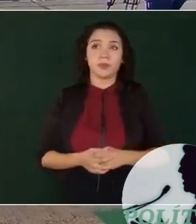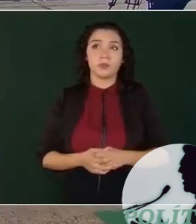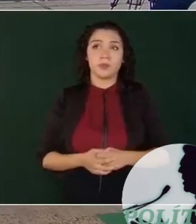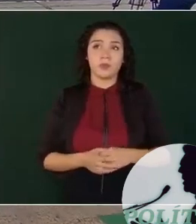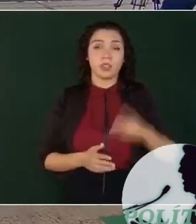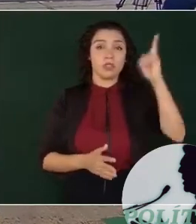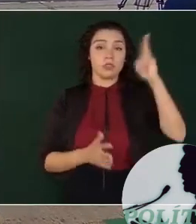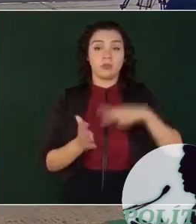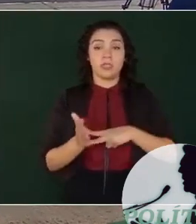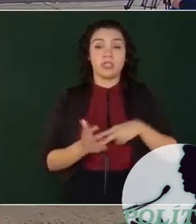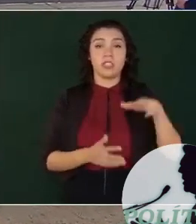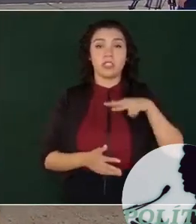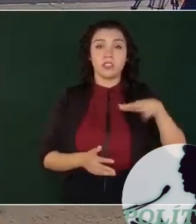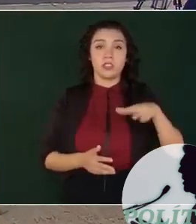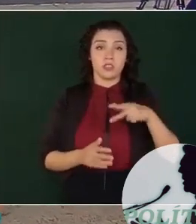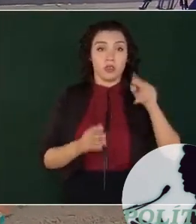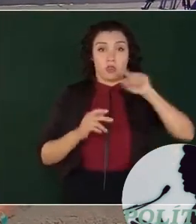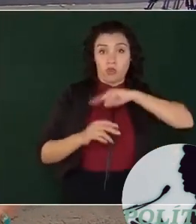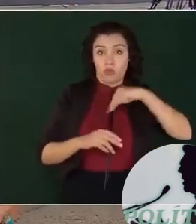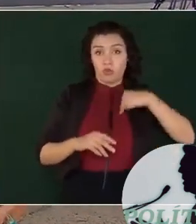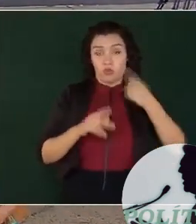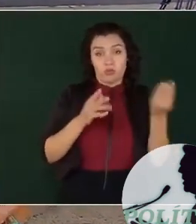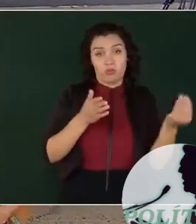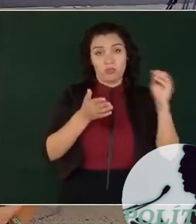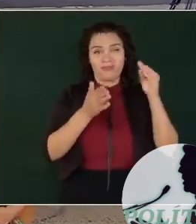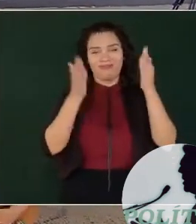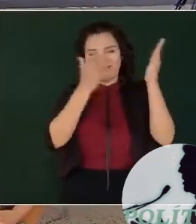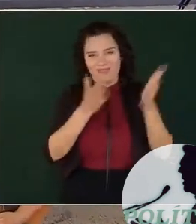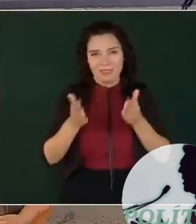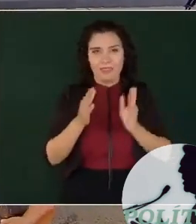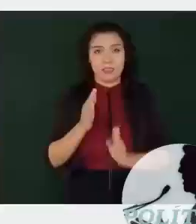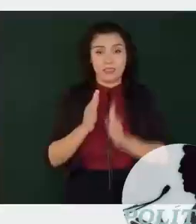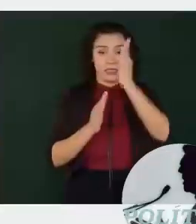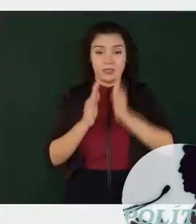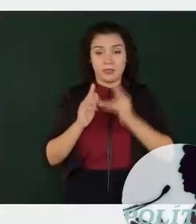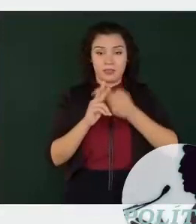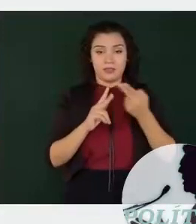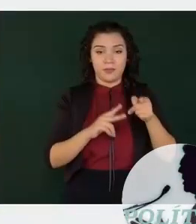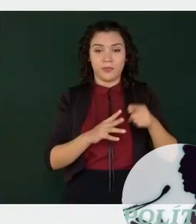Este es el 18. Aquí entramos nosotros en homicidios.